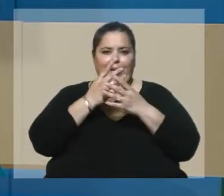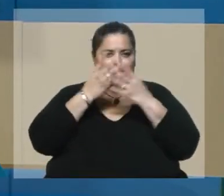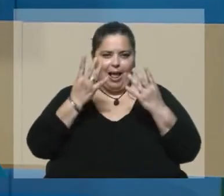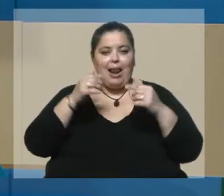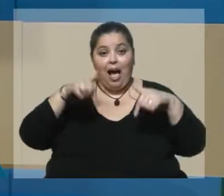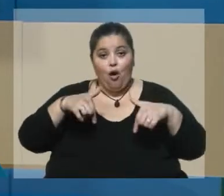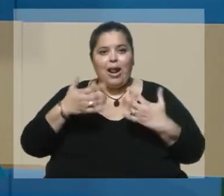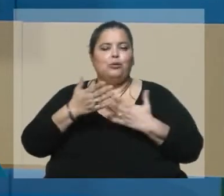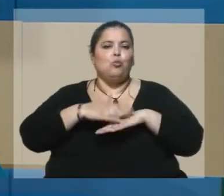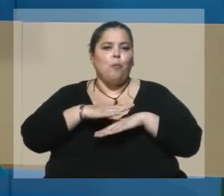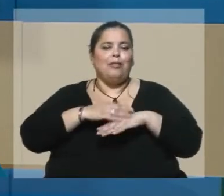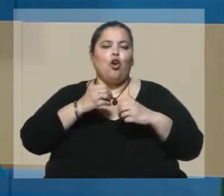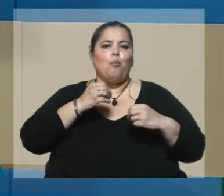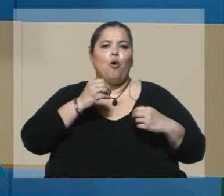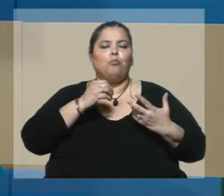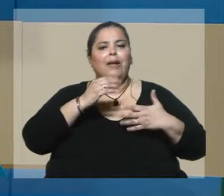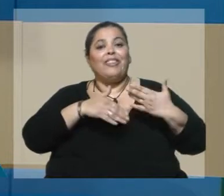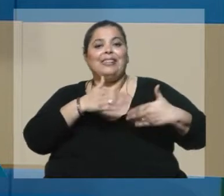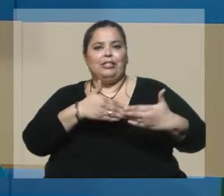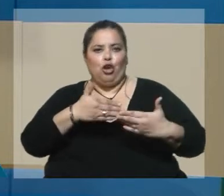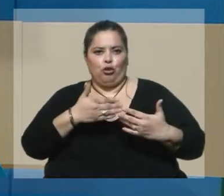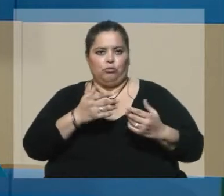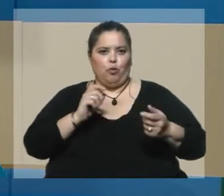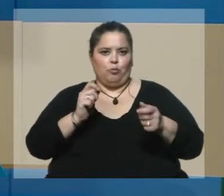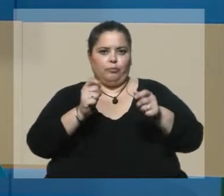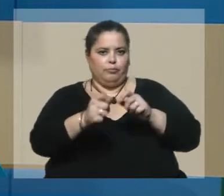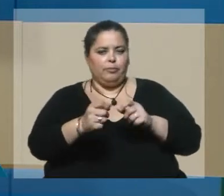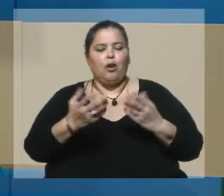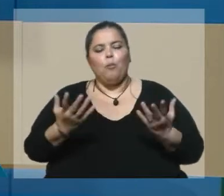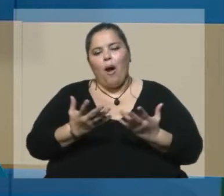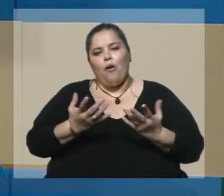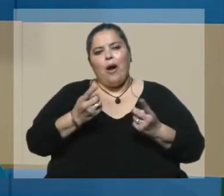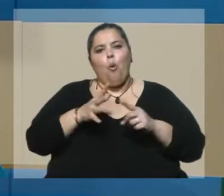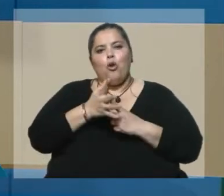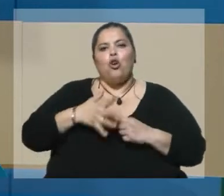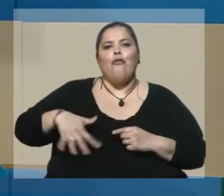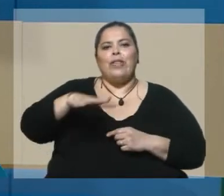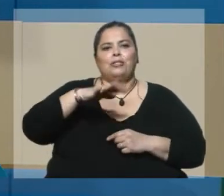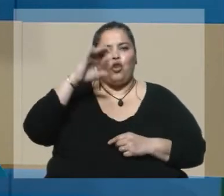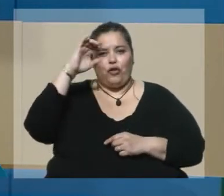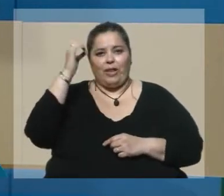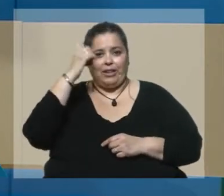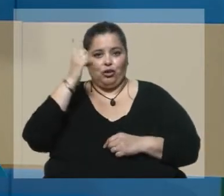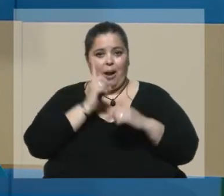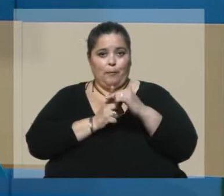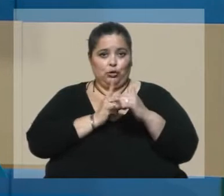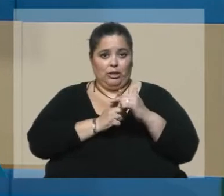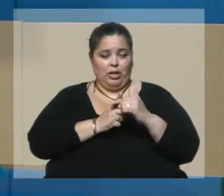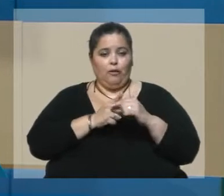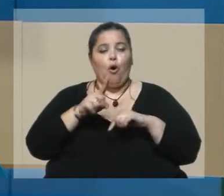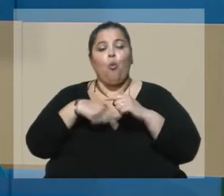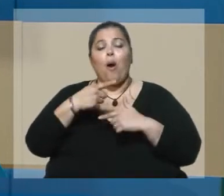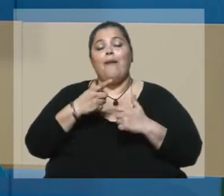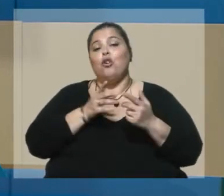quizás de transición de un rey de de un contexto Si se quiere internacional muy positivo que fue el de la salida de